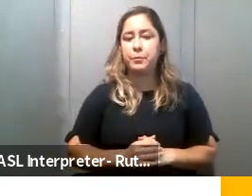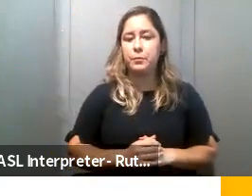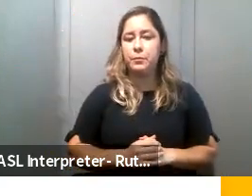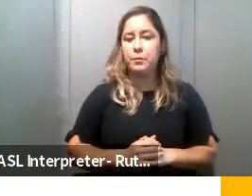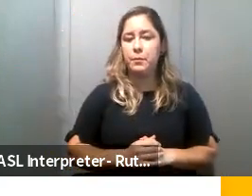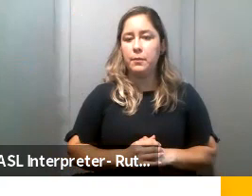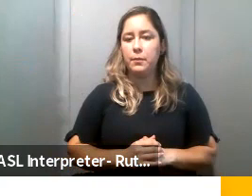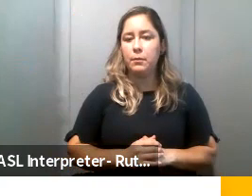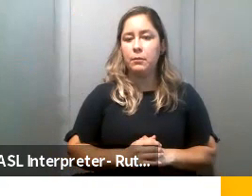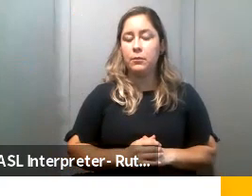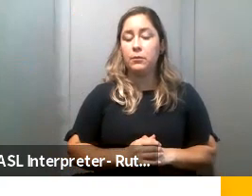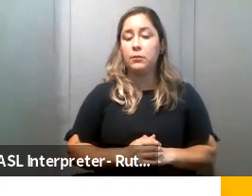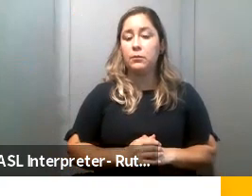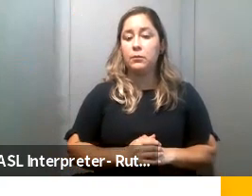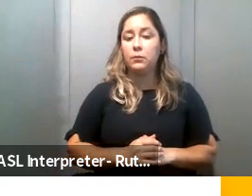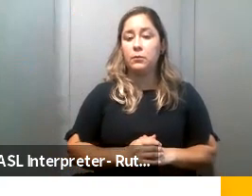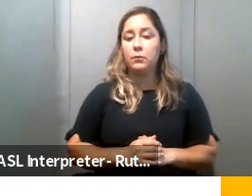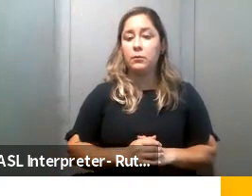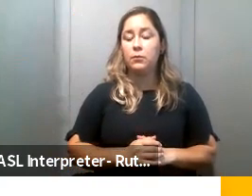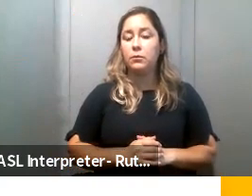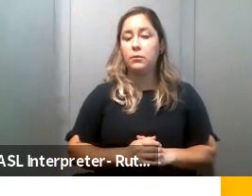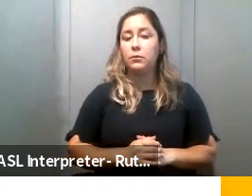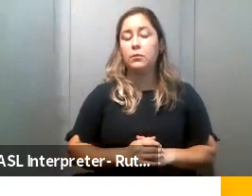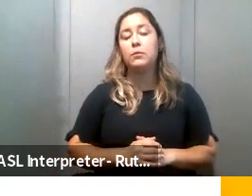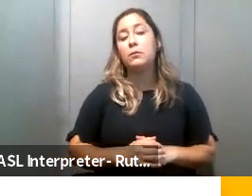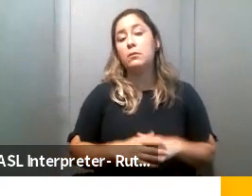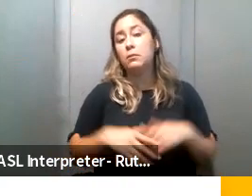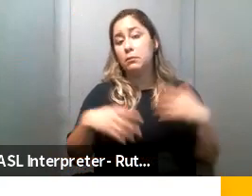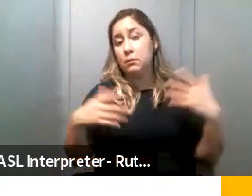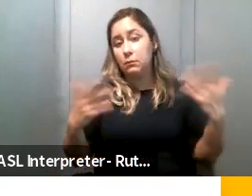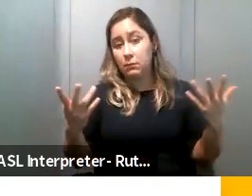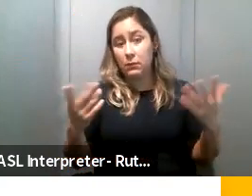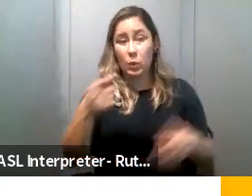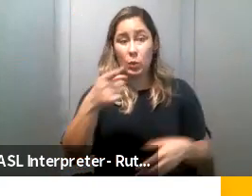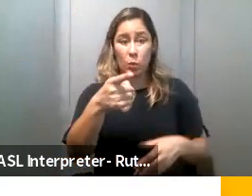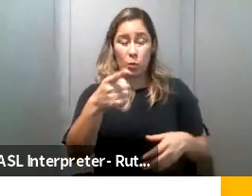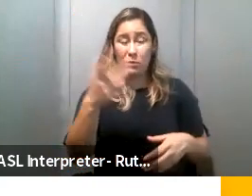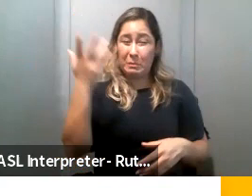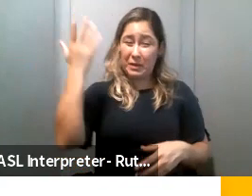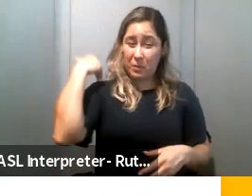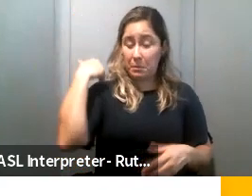Si uno ya tiene una fianza que le dio inmigración,